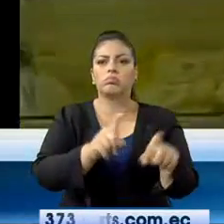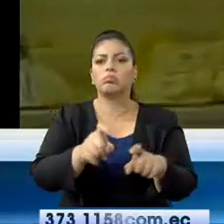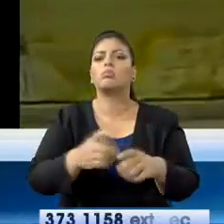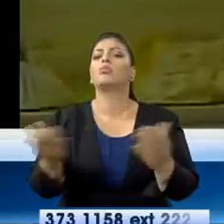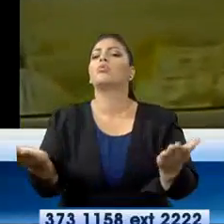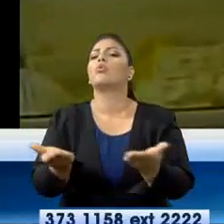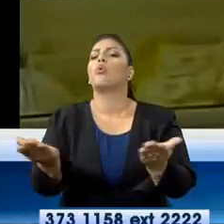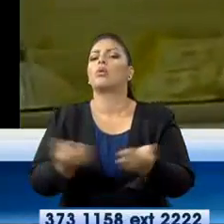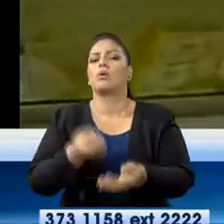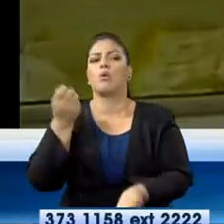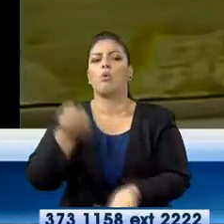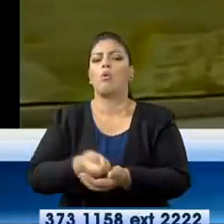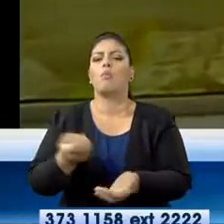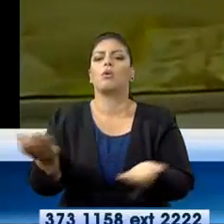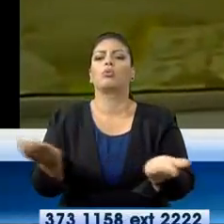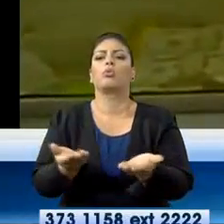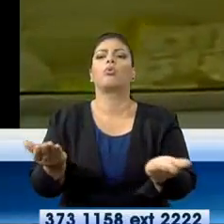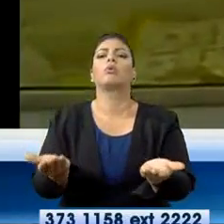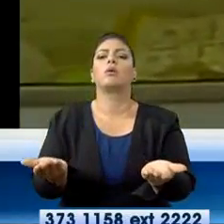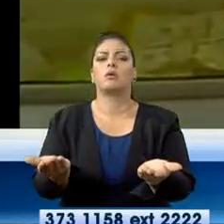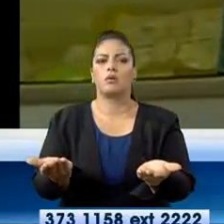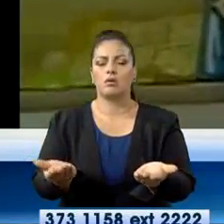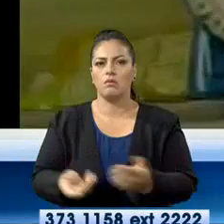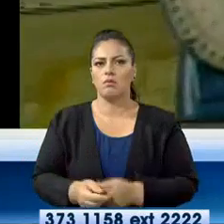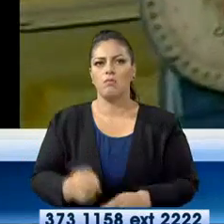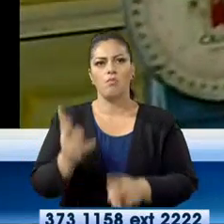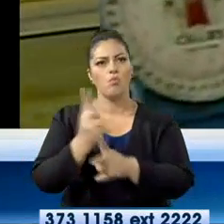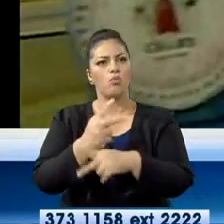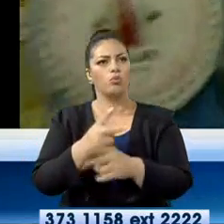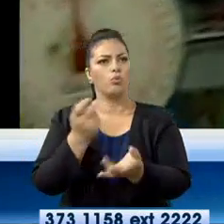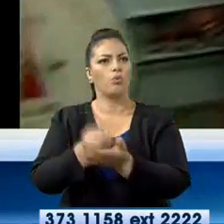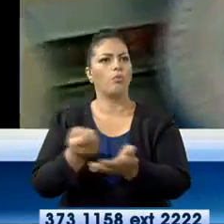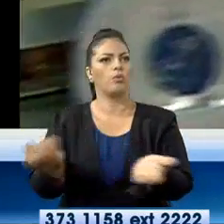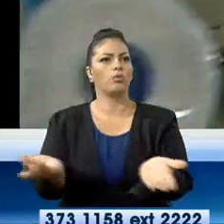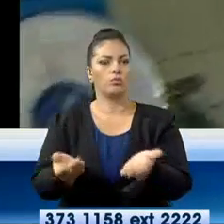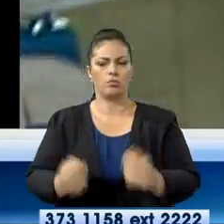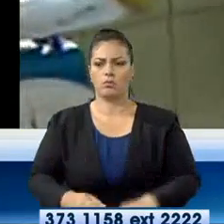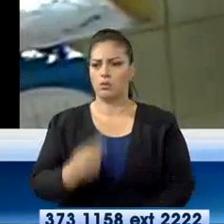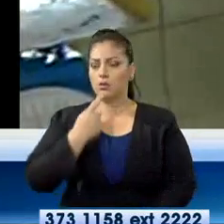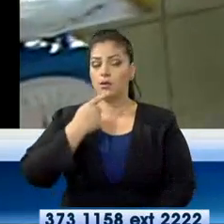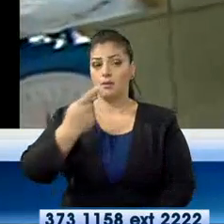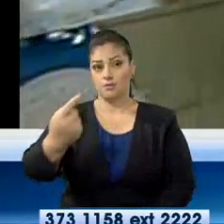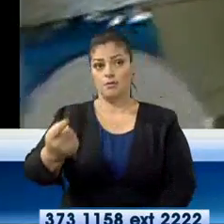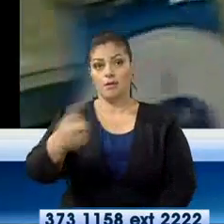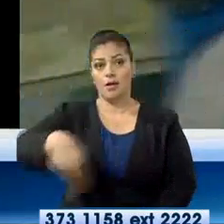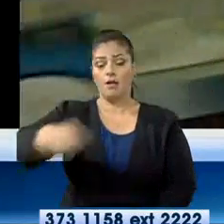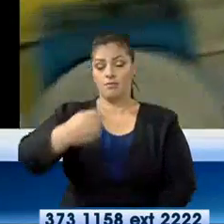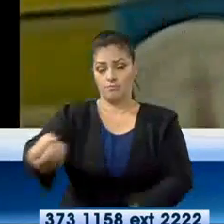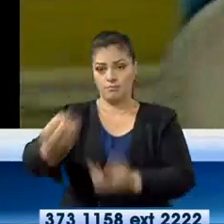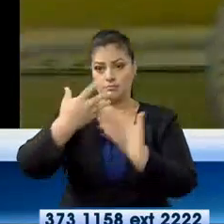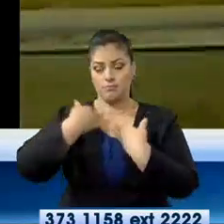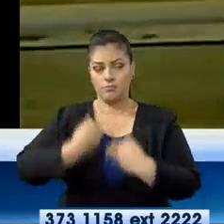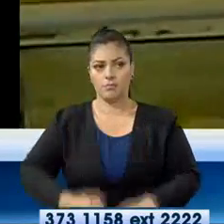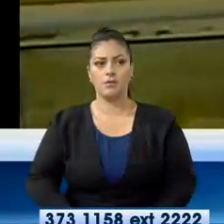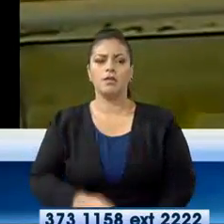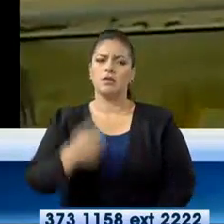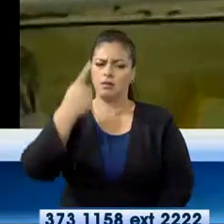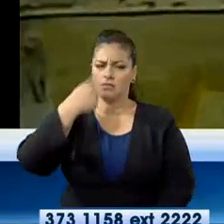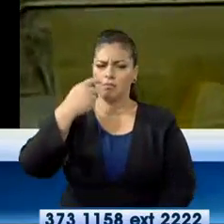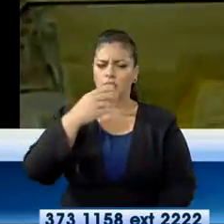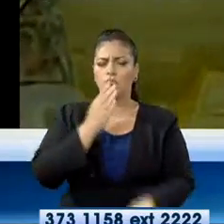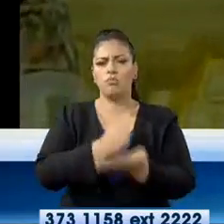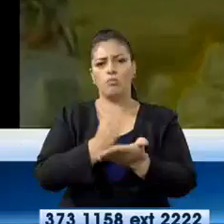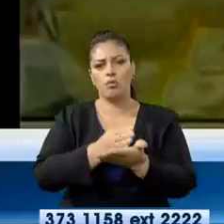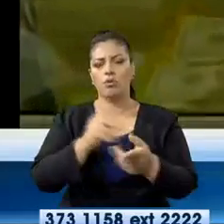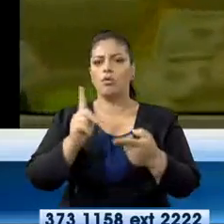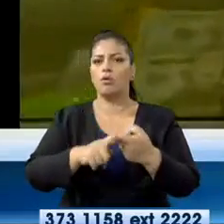Sauces 9 y ellos nos han indicado de que ha existido la cebolla colorada peruana y la cebolla colorada